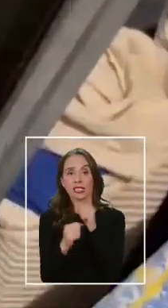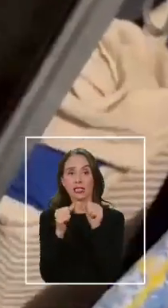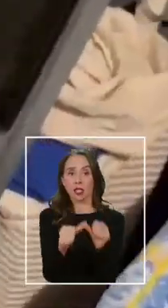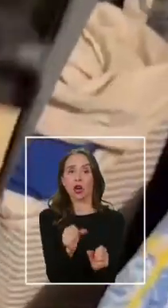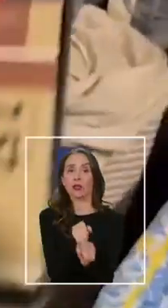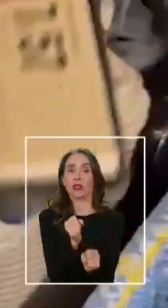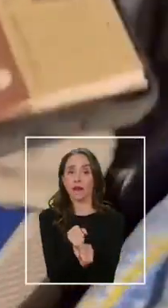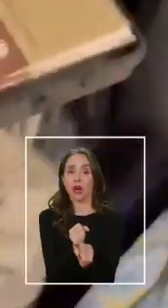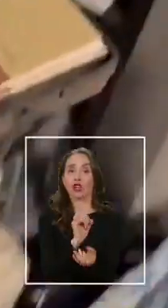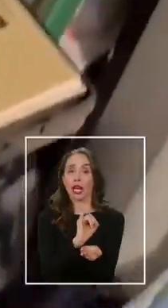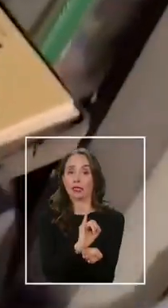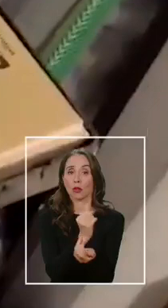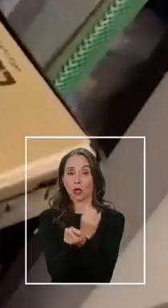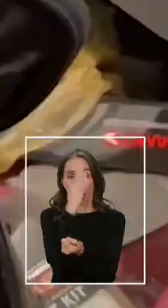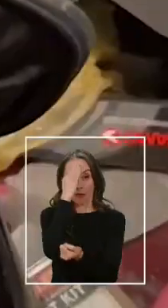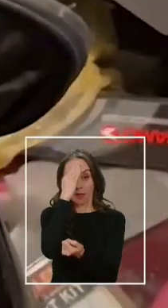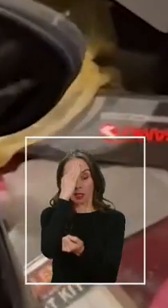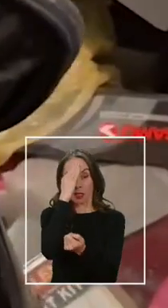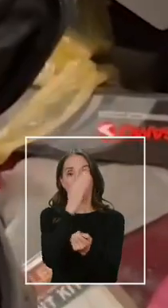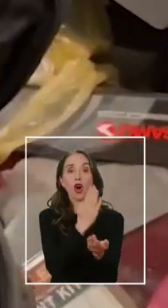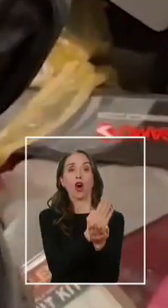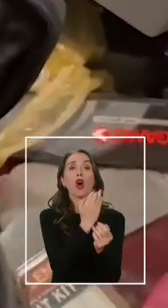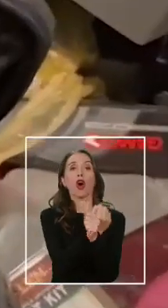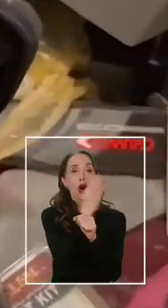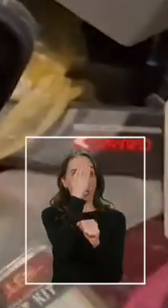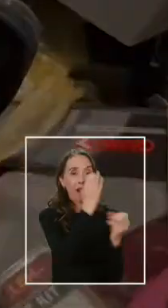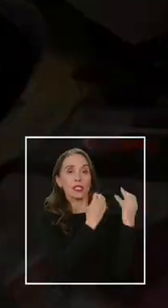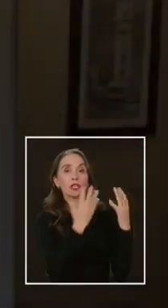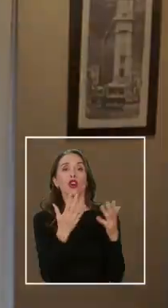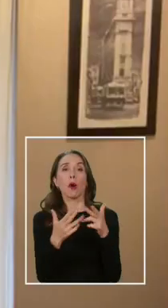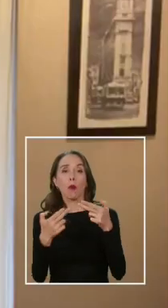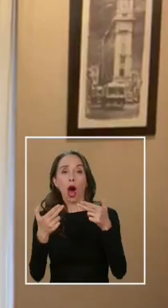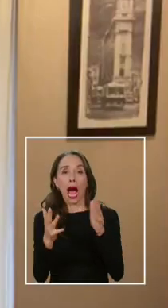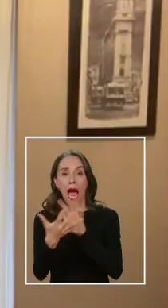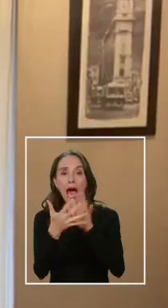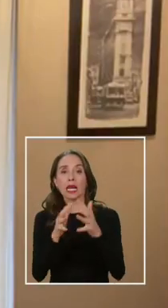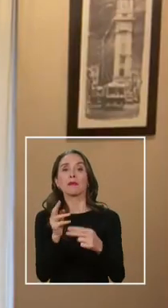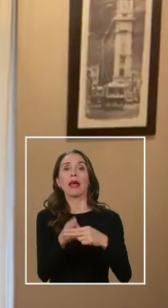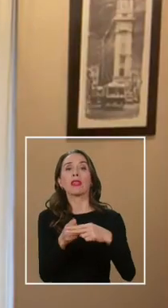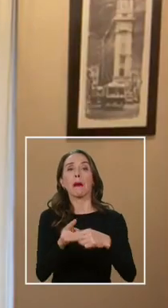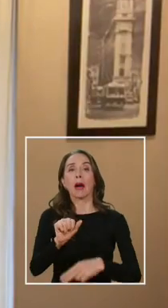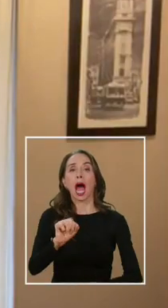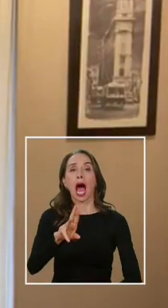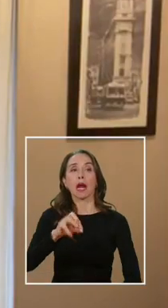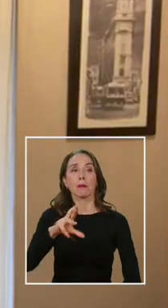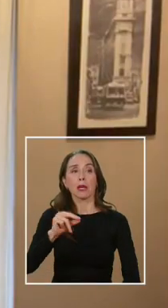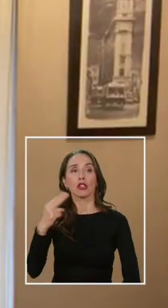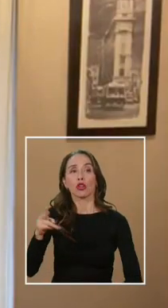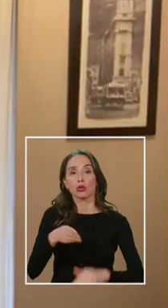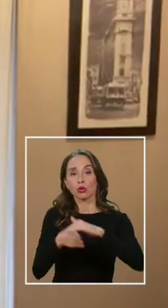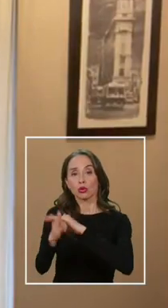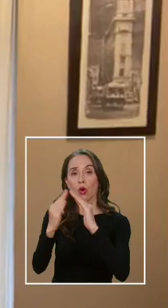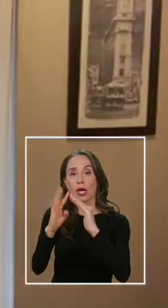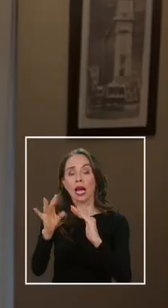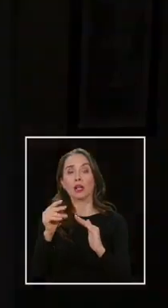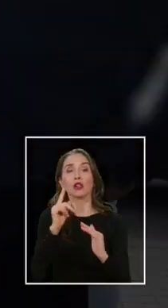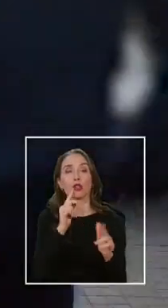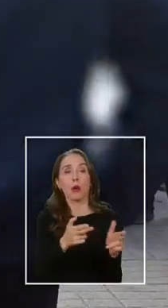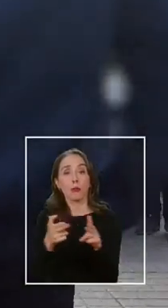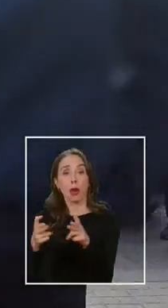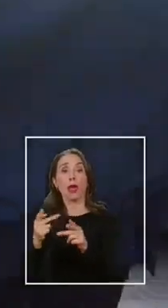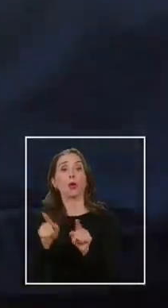institución y fue preparado por Carabineros como un armero artificiero, una persona en que en su inmueble básicamente se le encontró un pequeño arsenal de